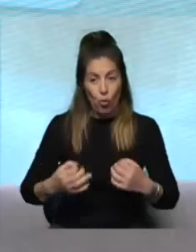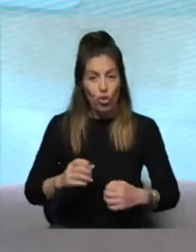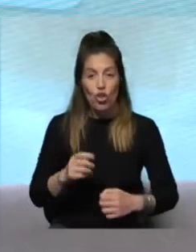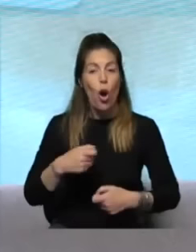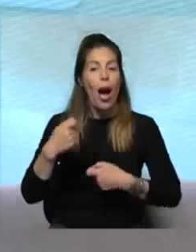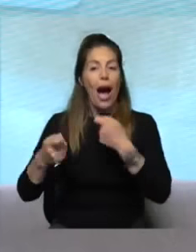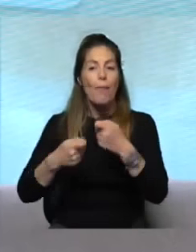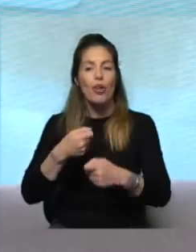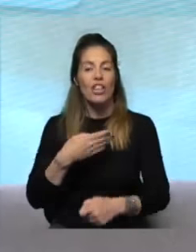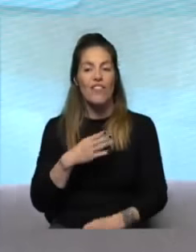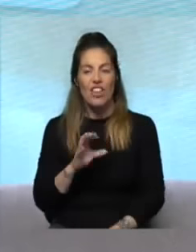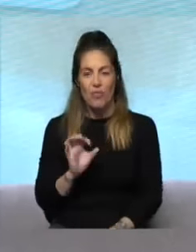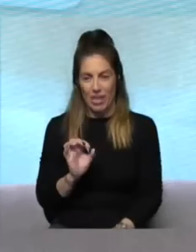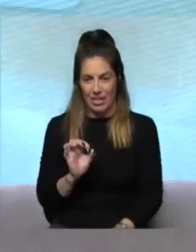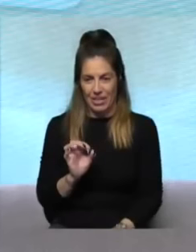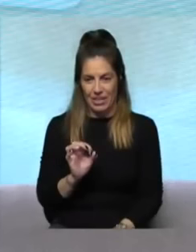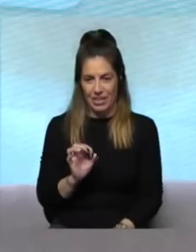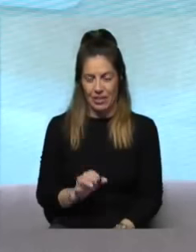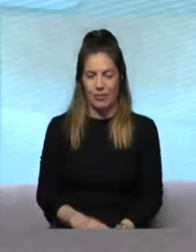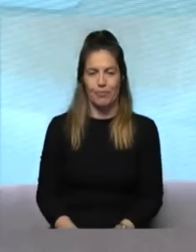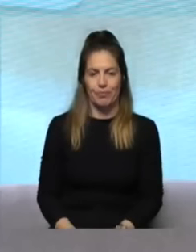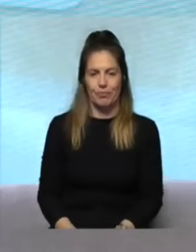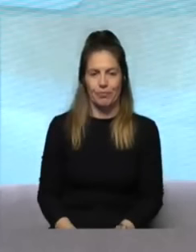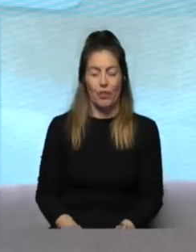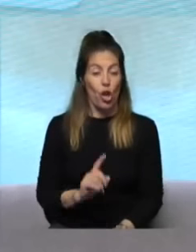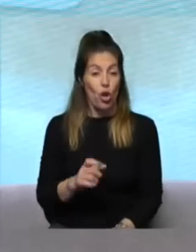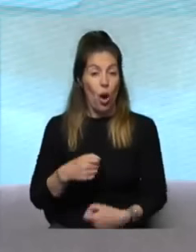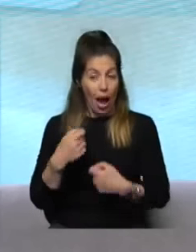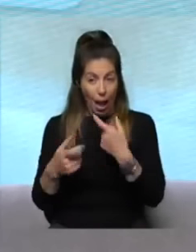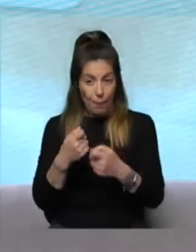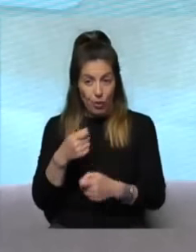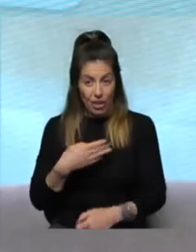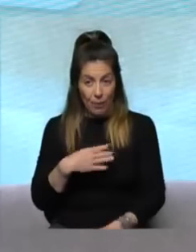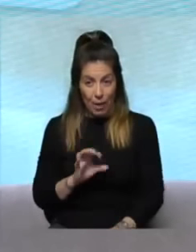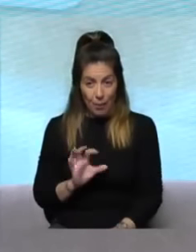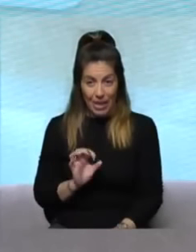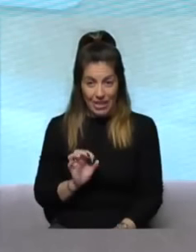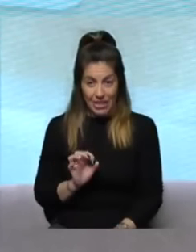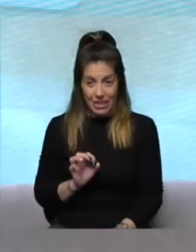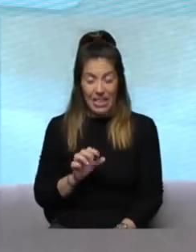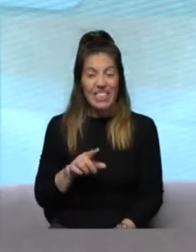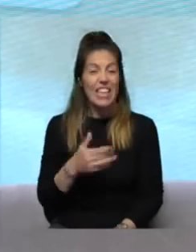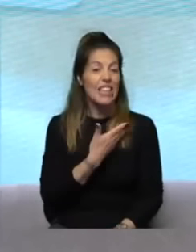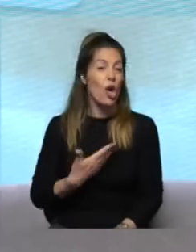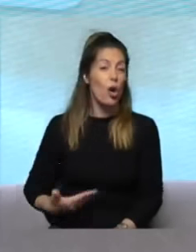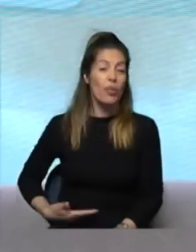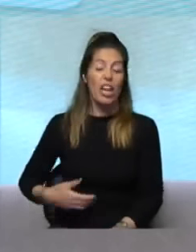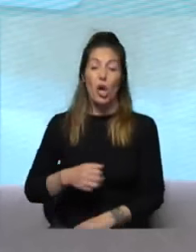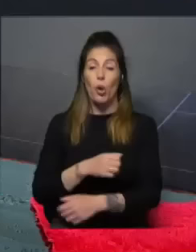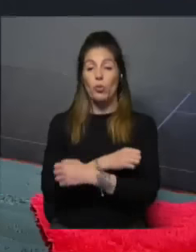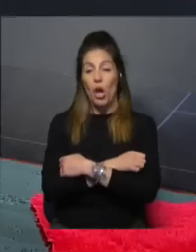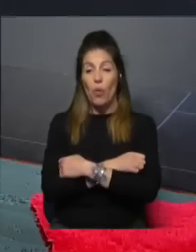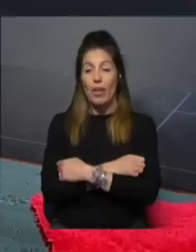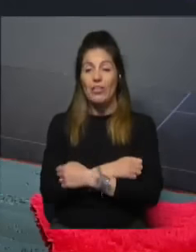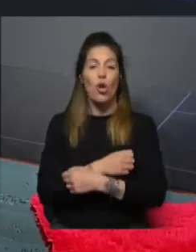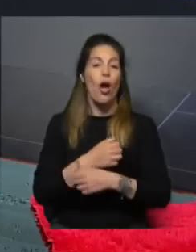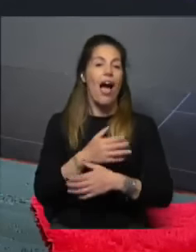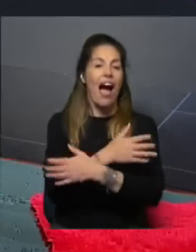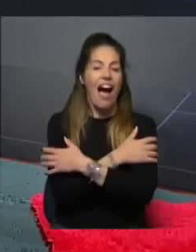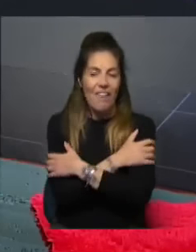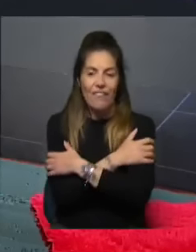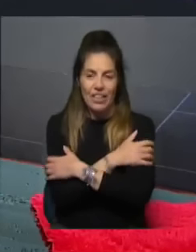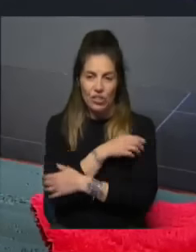al BPS. Oh. Ah, mirá vos, no aporte al BPS de lo retenido a los trabajadores. Y este gobierno cruzado de brazos. Abrazo de Lidia y Ángel